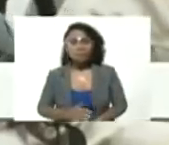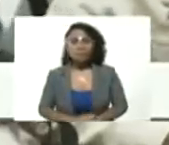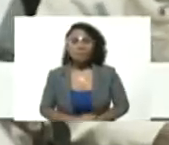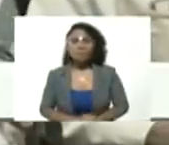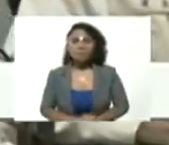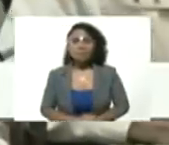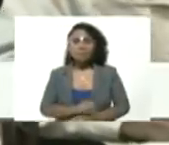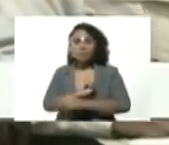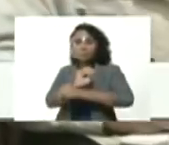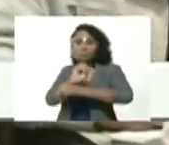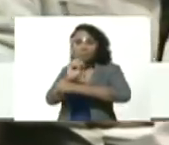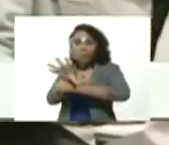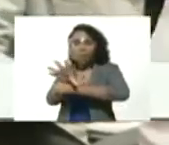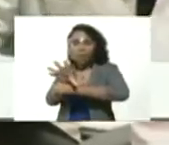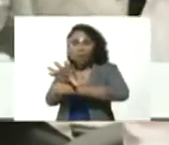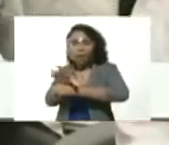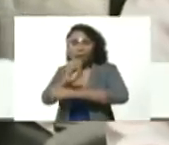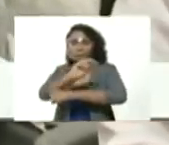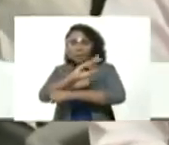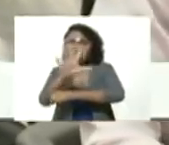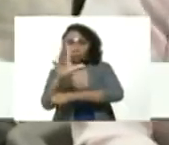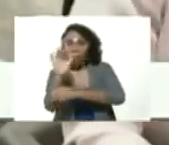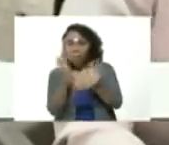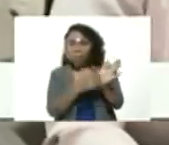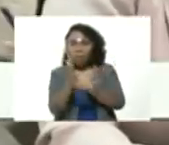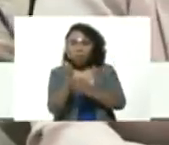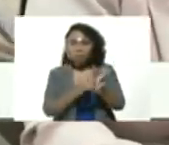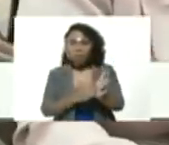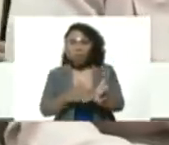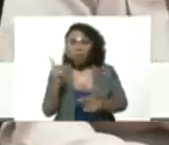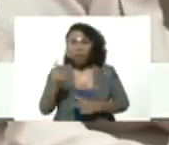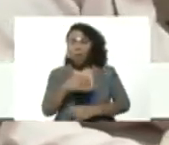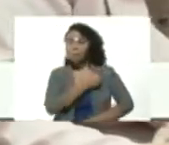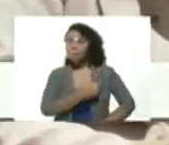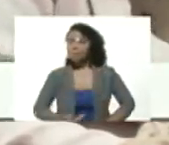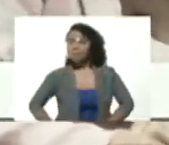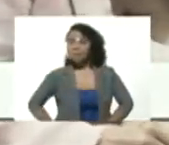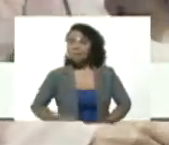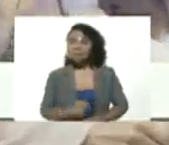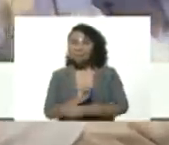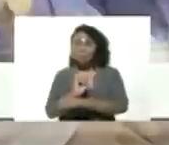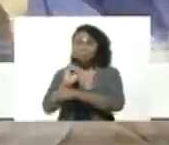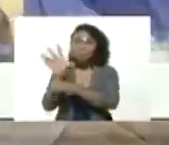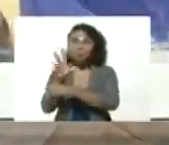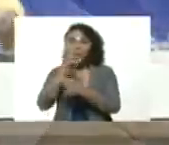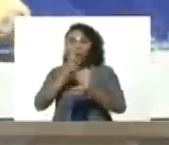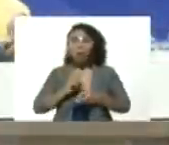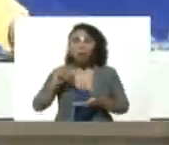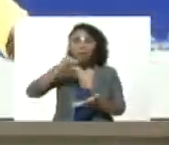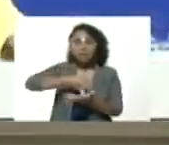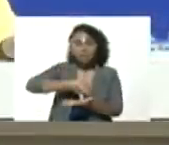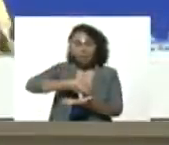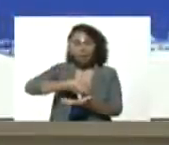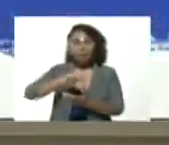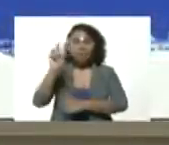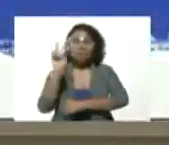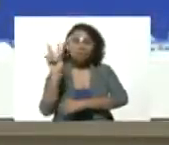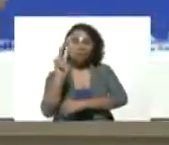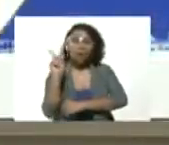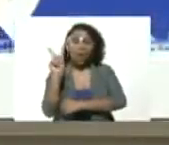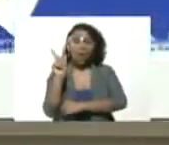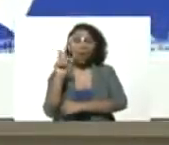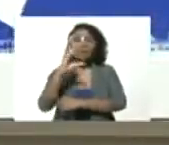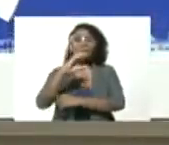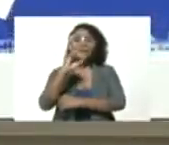que envía el 25 de marzo el presidente del Banco Central de Venezuela al